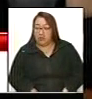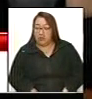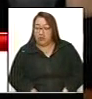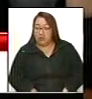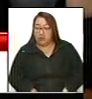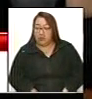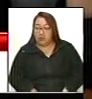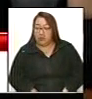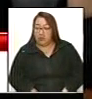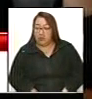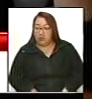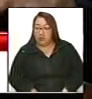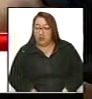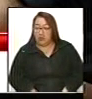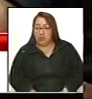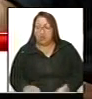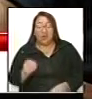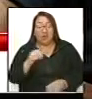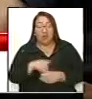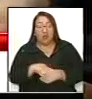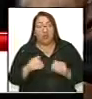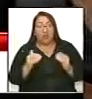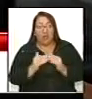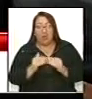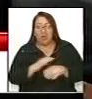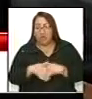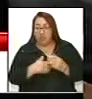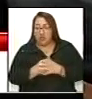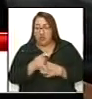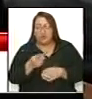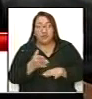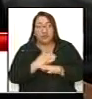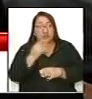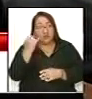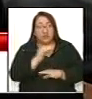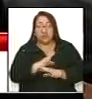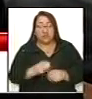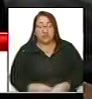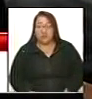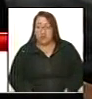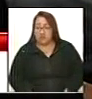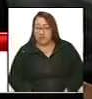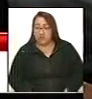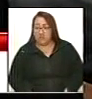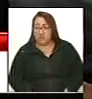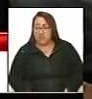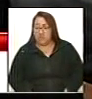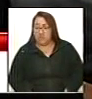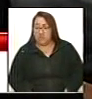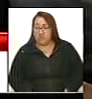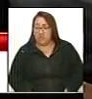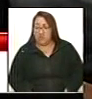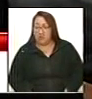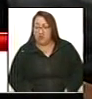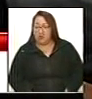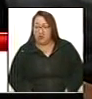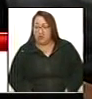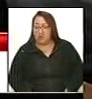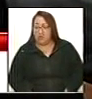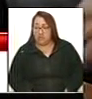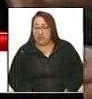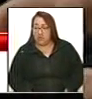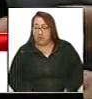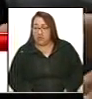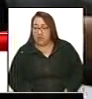el voto ponderado y el voto igualitario. Ahí no fuimos creativos en el año 96. Tomamos la ley española del